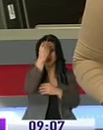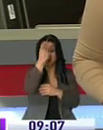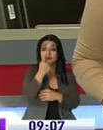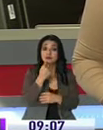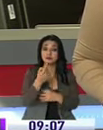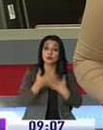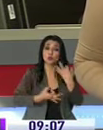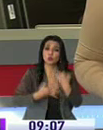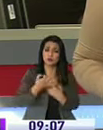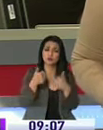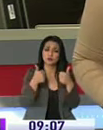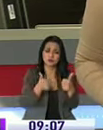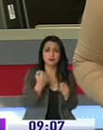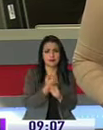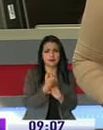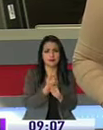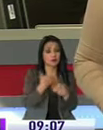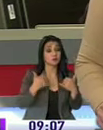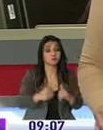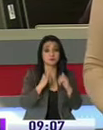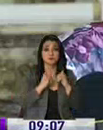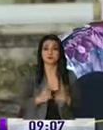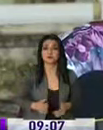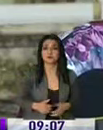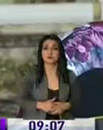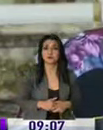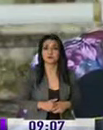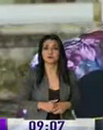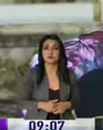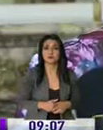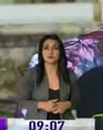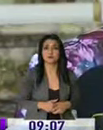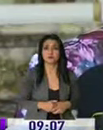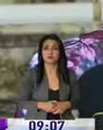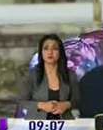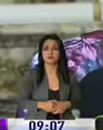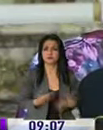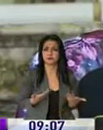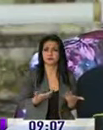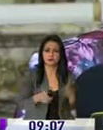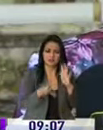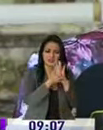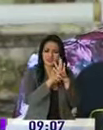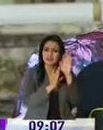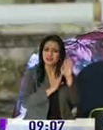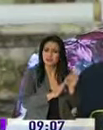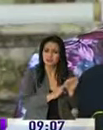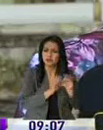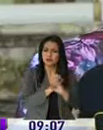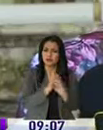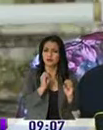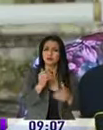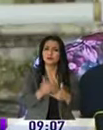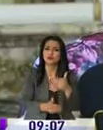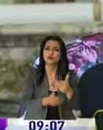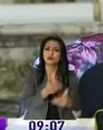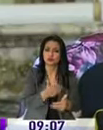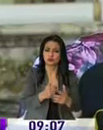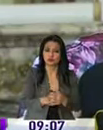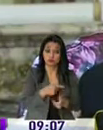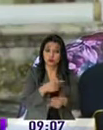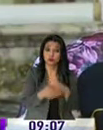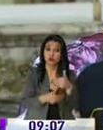conocer que la justicia está haciendo su trabajo. Porque no tiene ninguna base legal en términos del procedimiento, fue